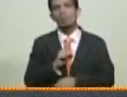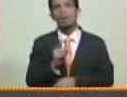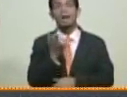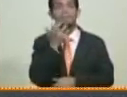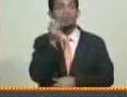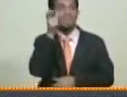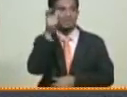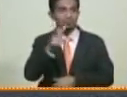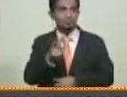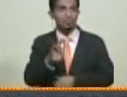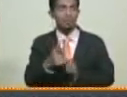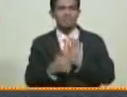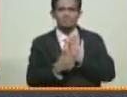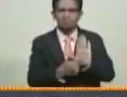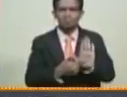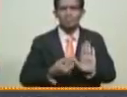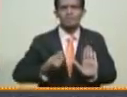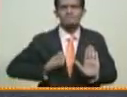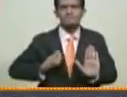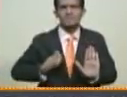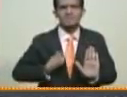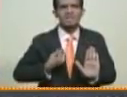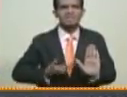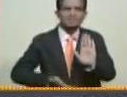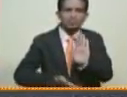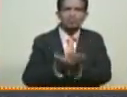vida, se fueron a la guerrilla.